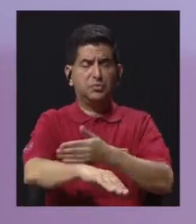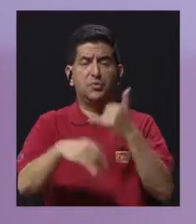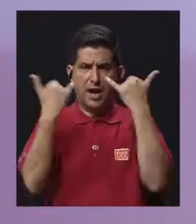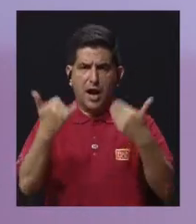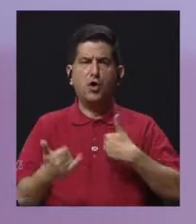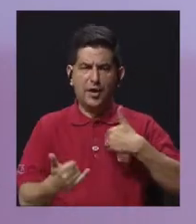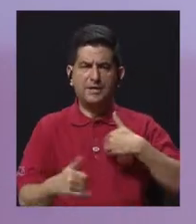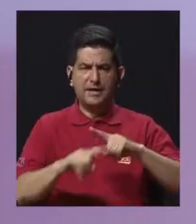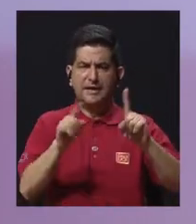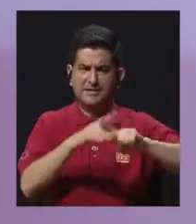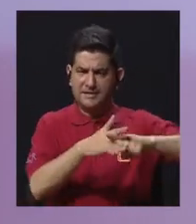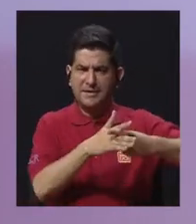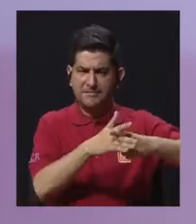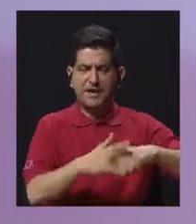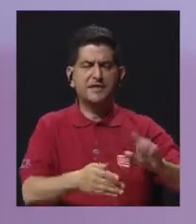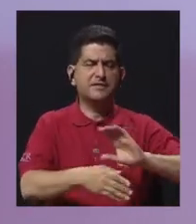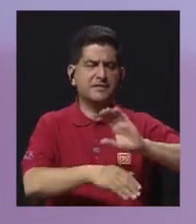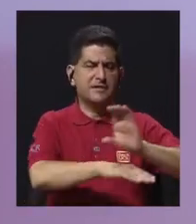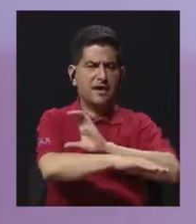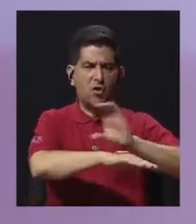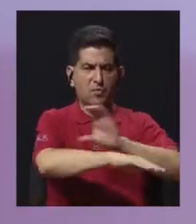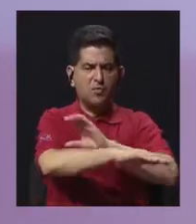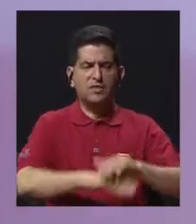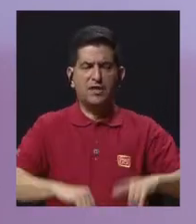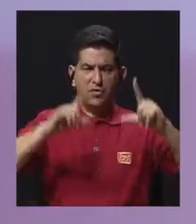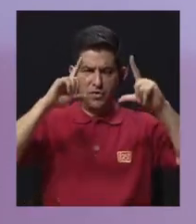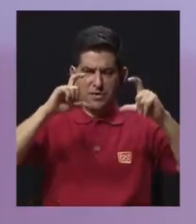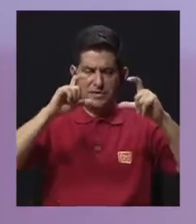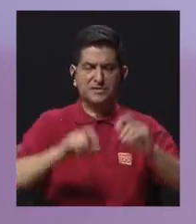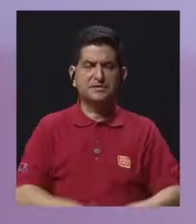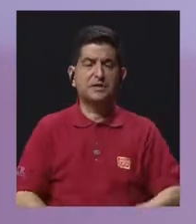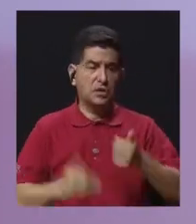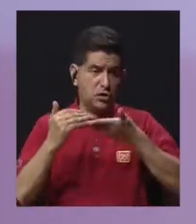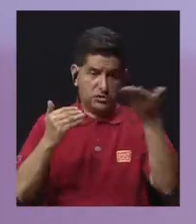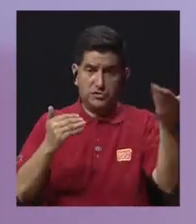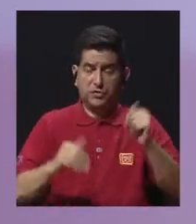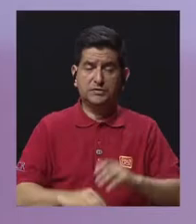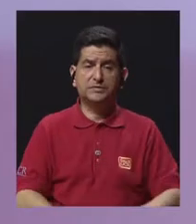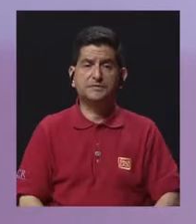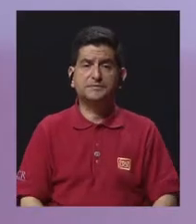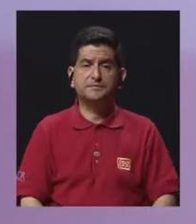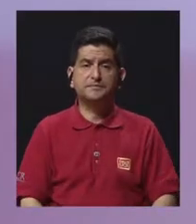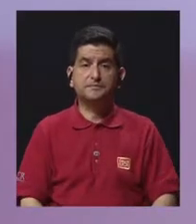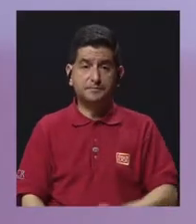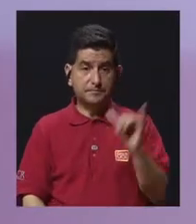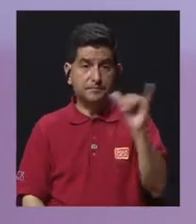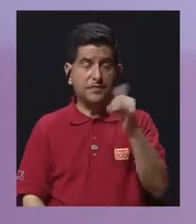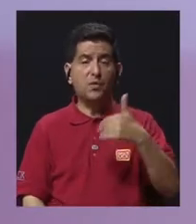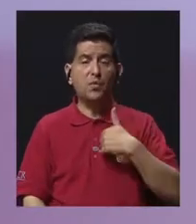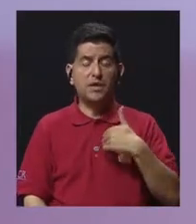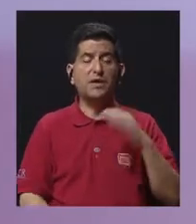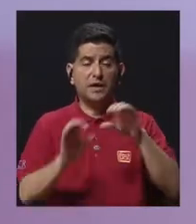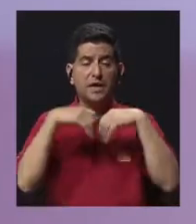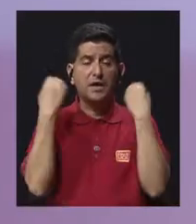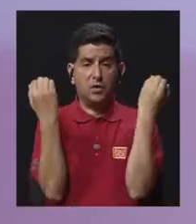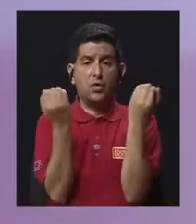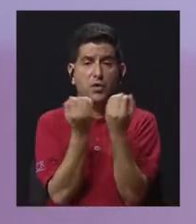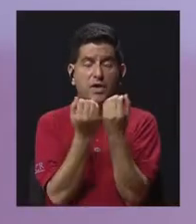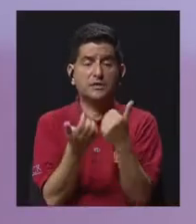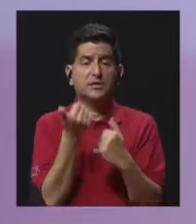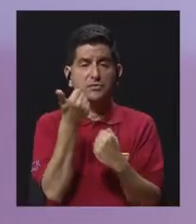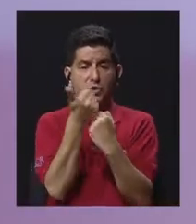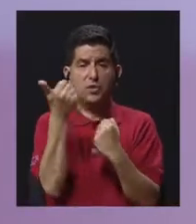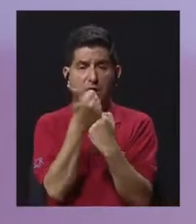superado un poco, porque hoy sí ya tenemos un poco de herramientas como computadoras, cámaras y cosas así. Y